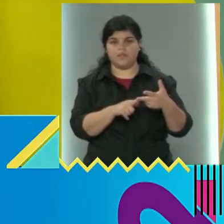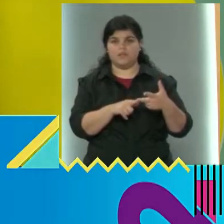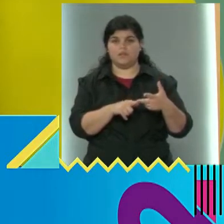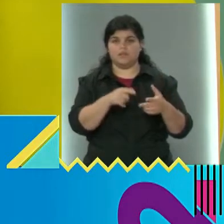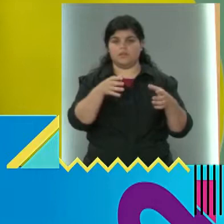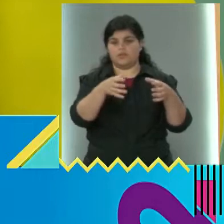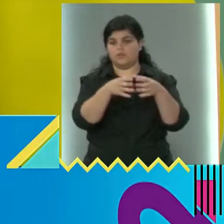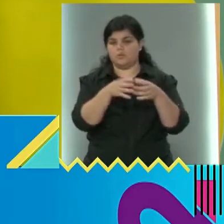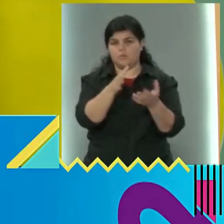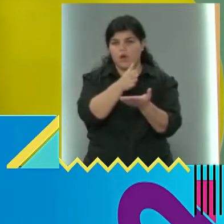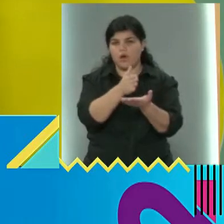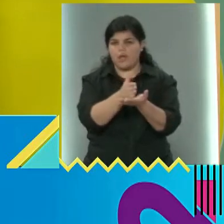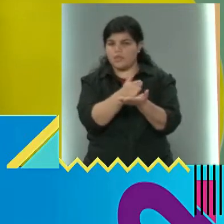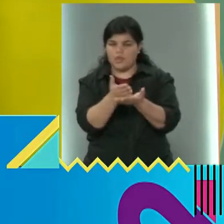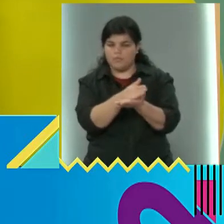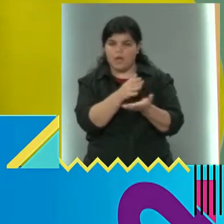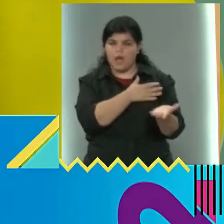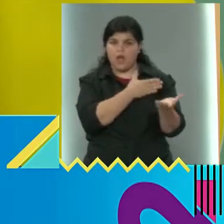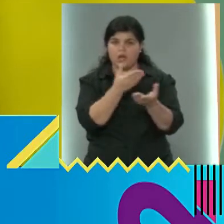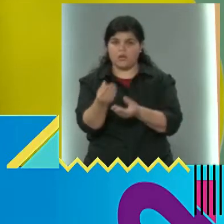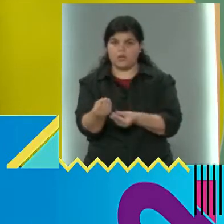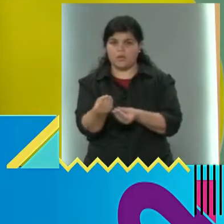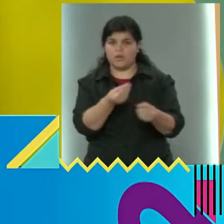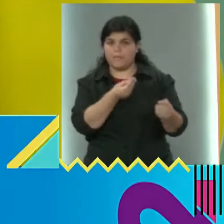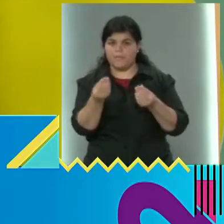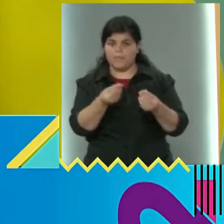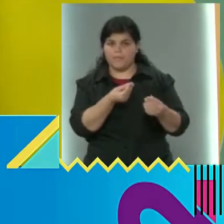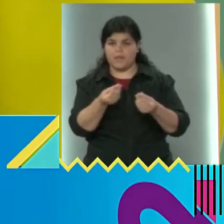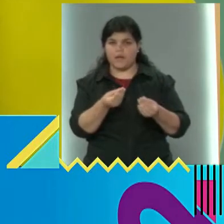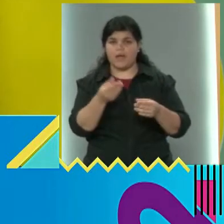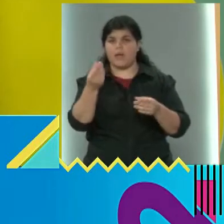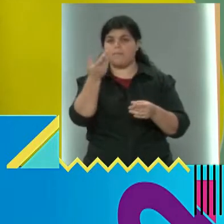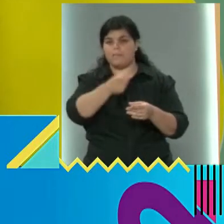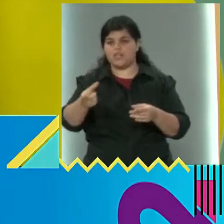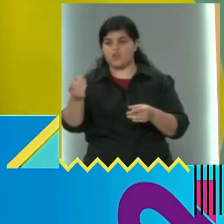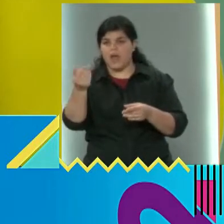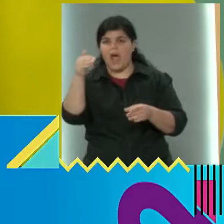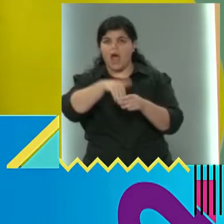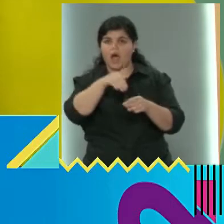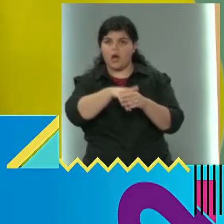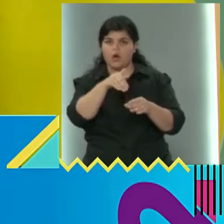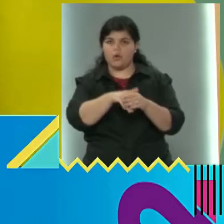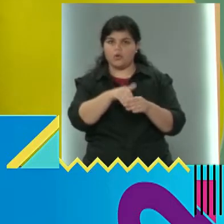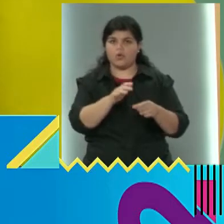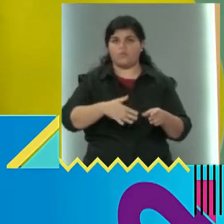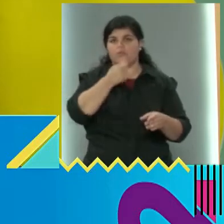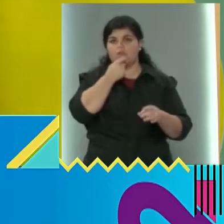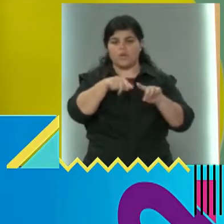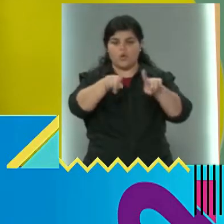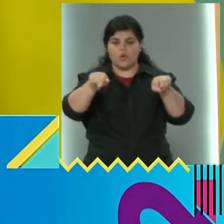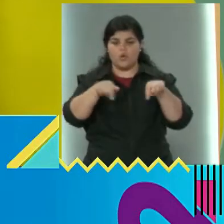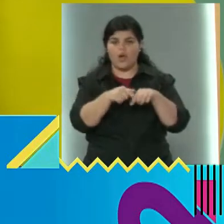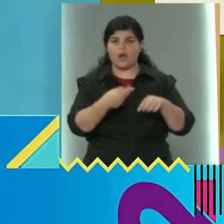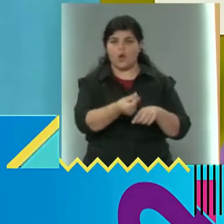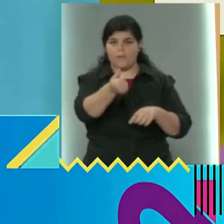son las que canalizan justamente el ahorro de la gente a través de la compra de un terreno, urbanización de